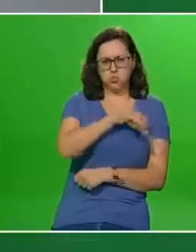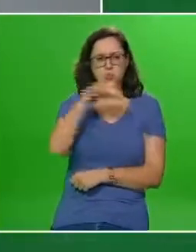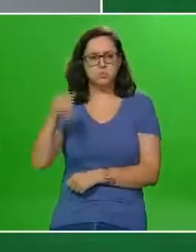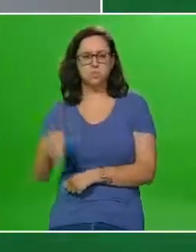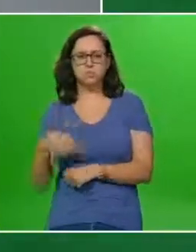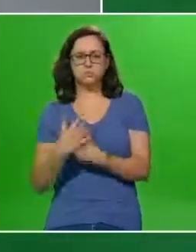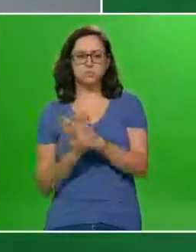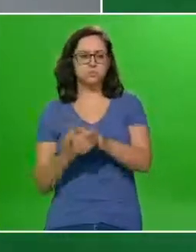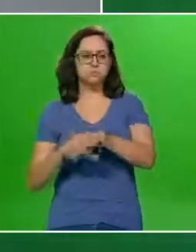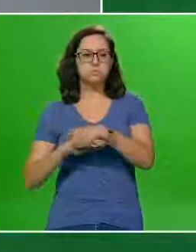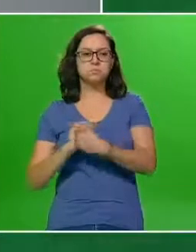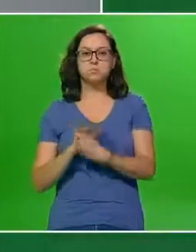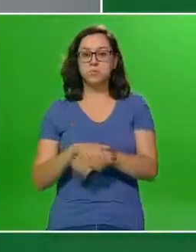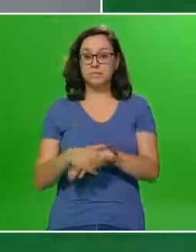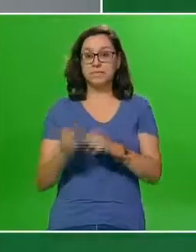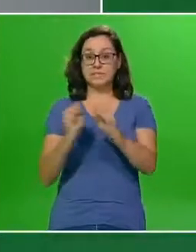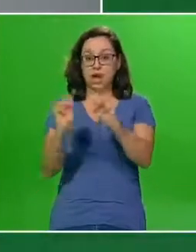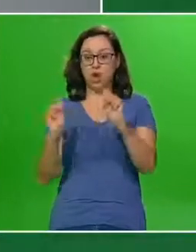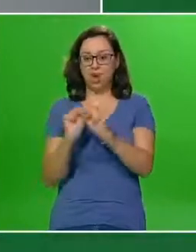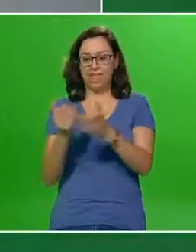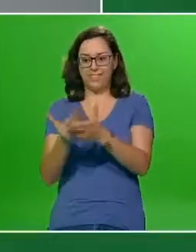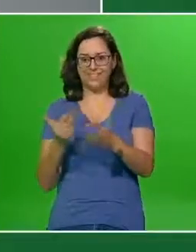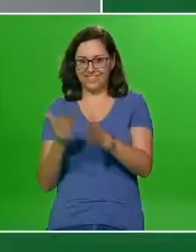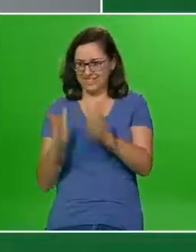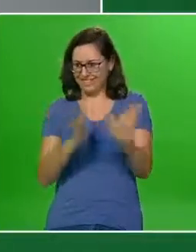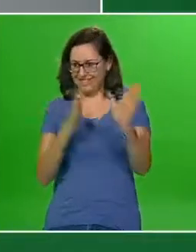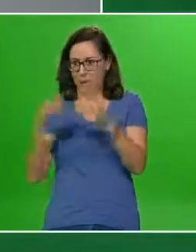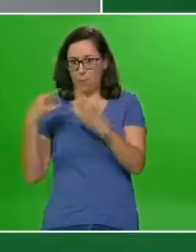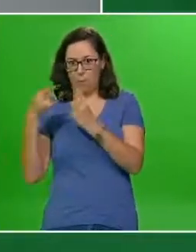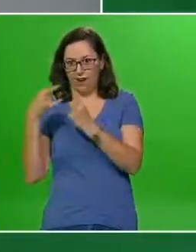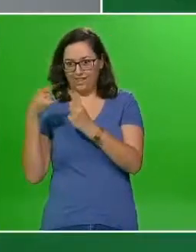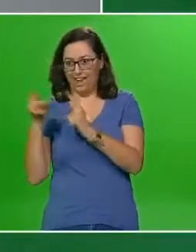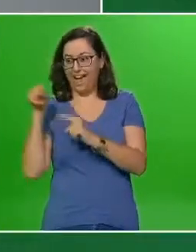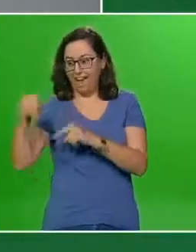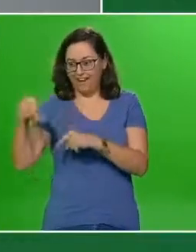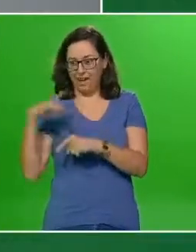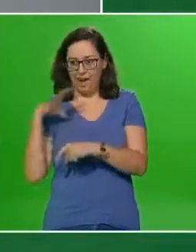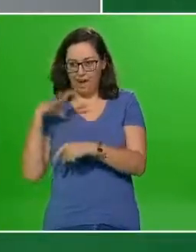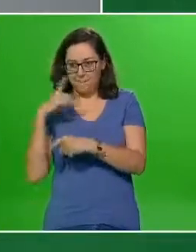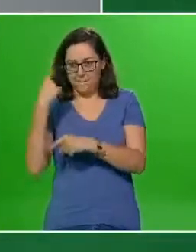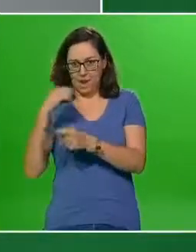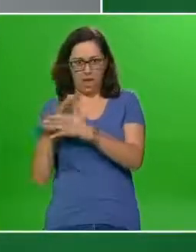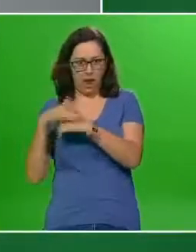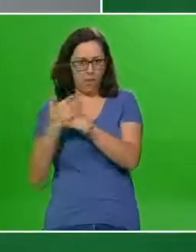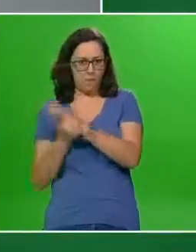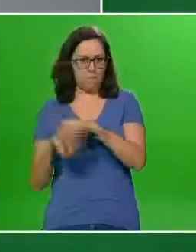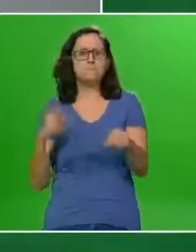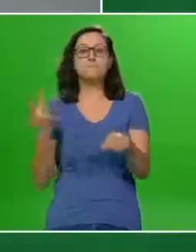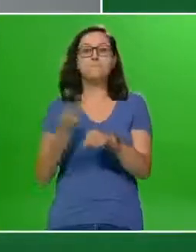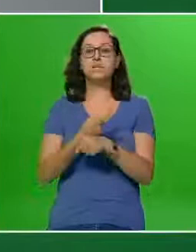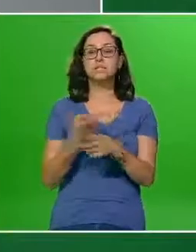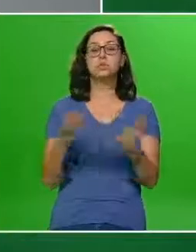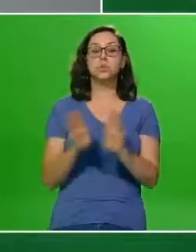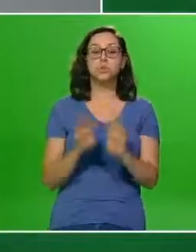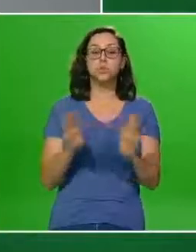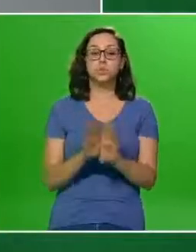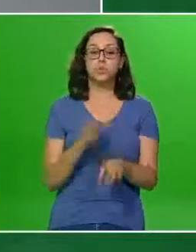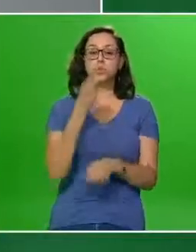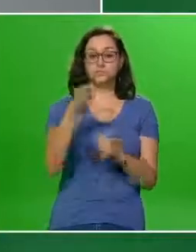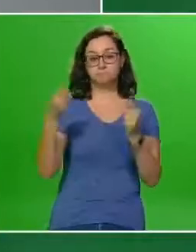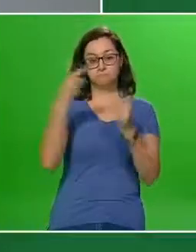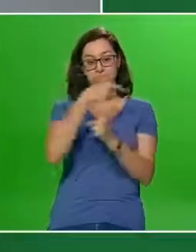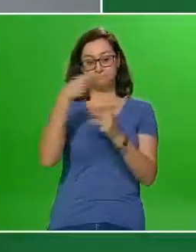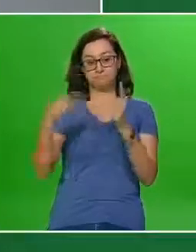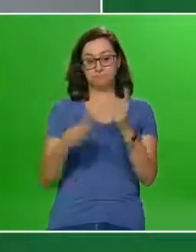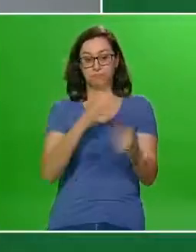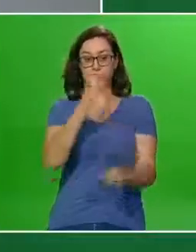salón puedan lavarse las manos. Saber de dónde van a salir como la infraestructura para esto, ¿no? Entonces, bueno, serían esas tres